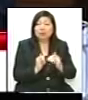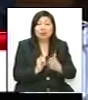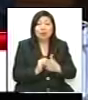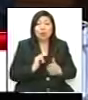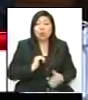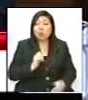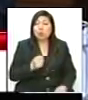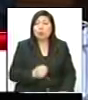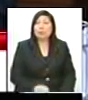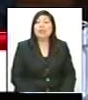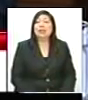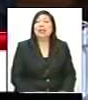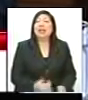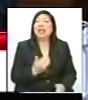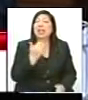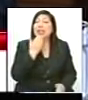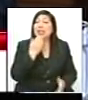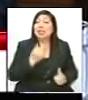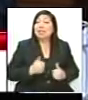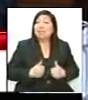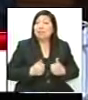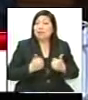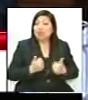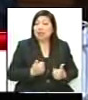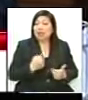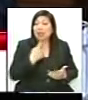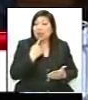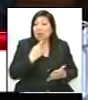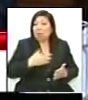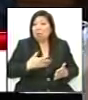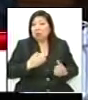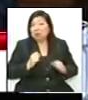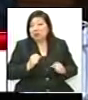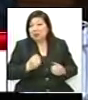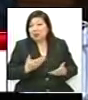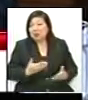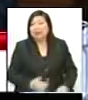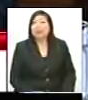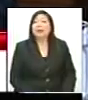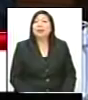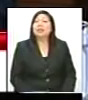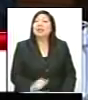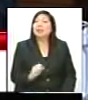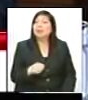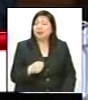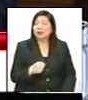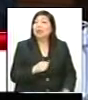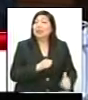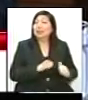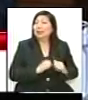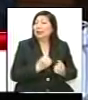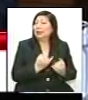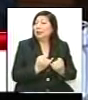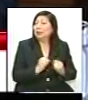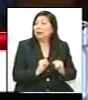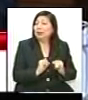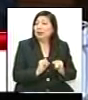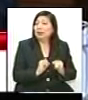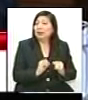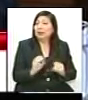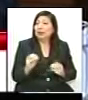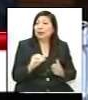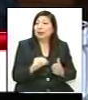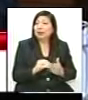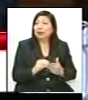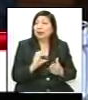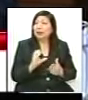jueces. Quienes vivimos la realidad advertimos que eso puede ser así, que sí se afecta la independencia y la autonomía